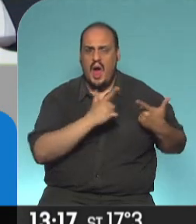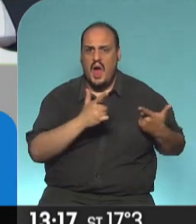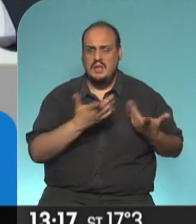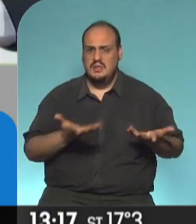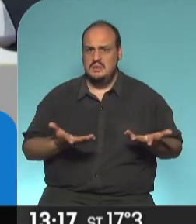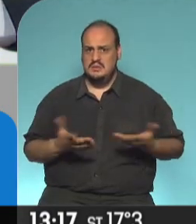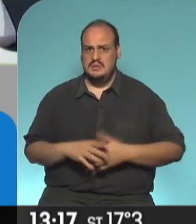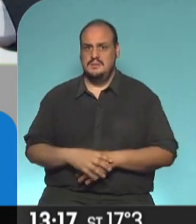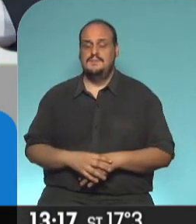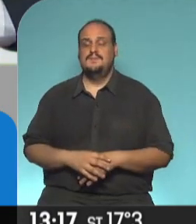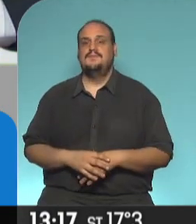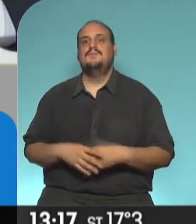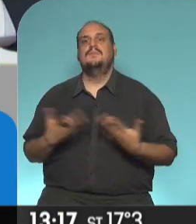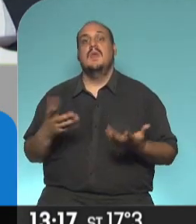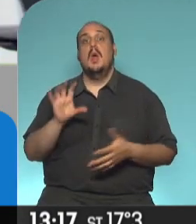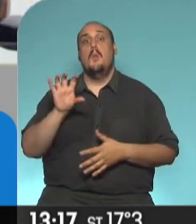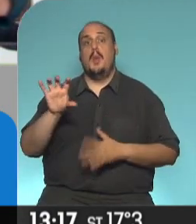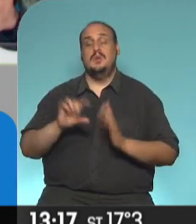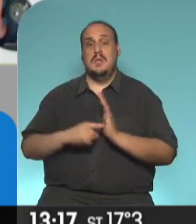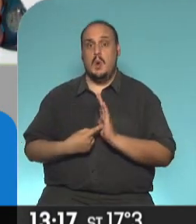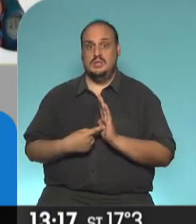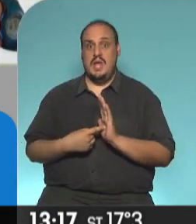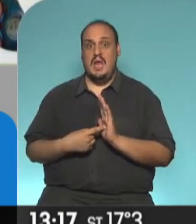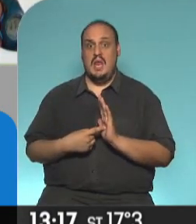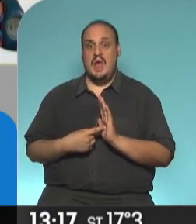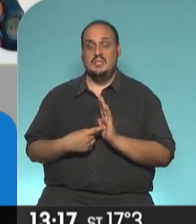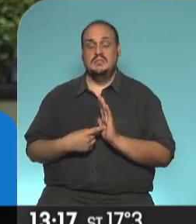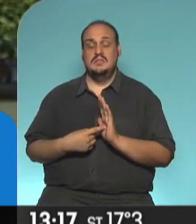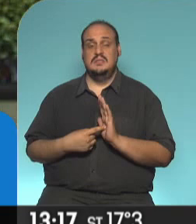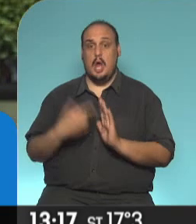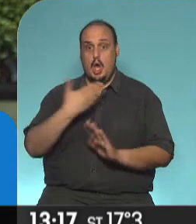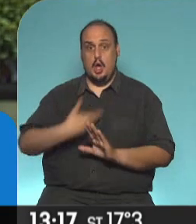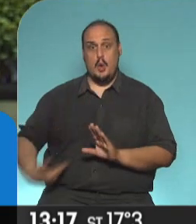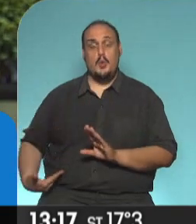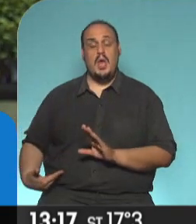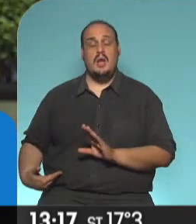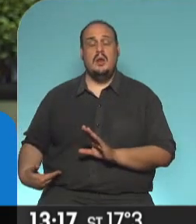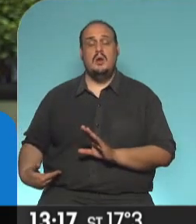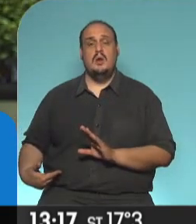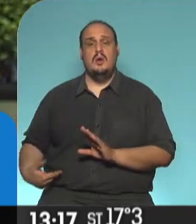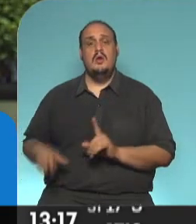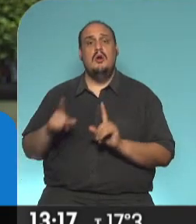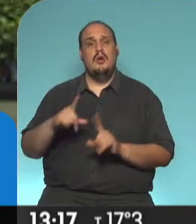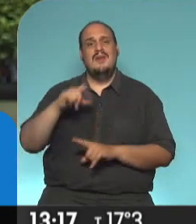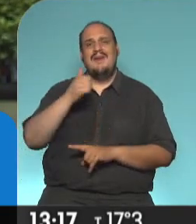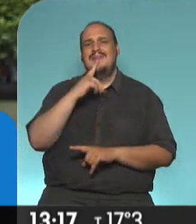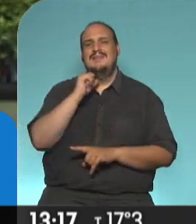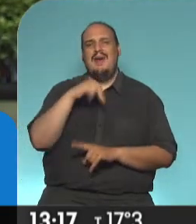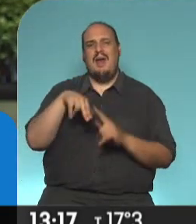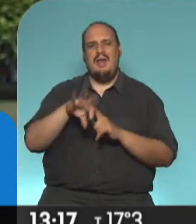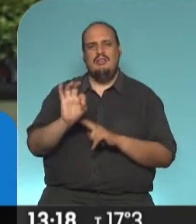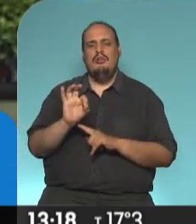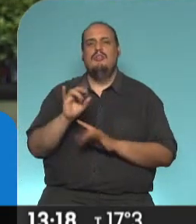la vivienda desde la provincia de buenos aires hoy bien contaba daniel castaño lo que